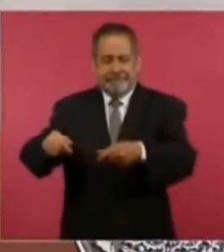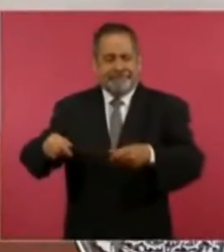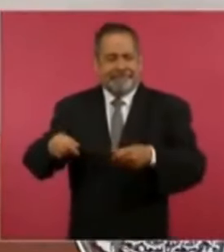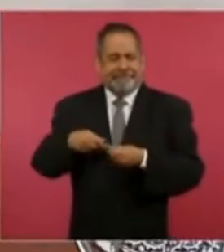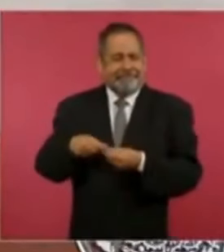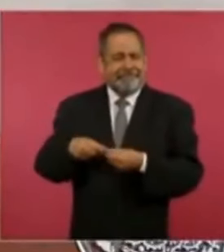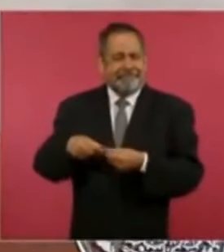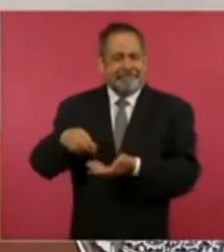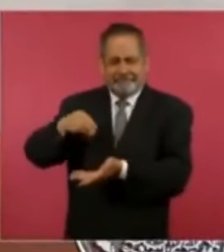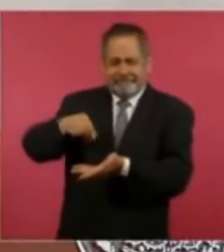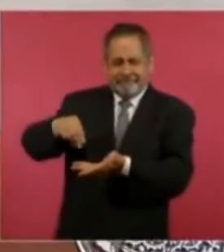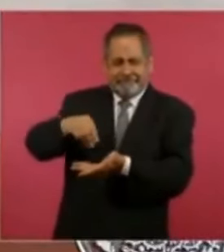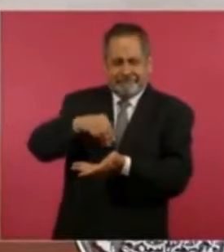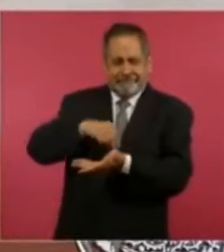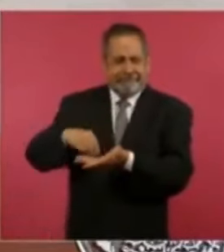Sí.